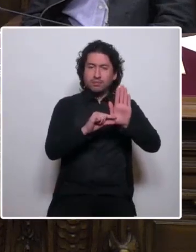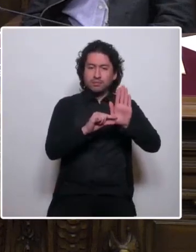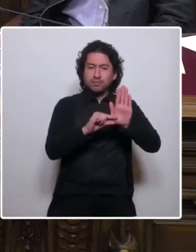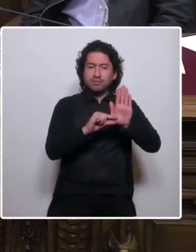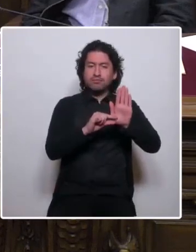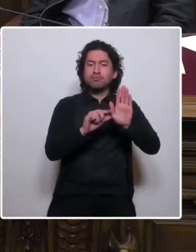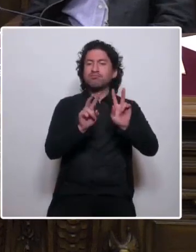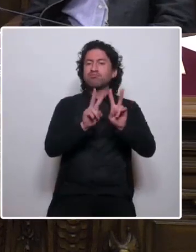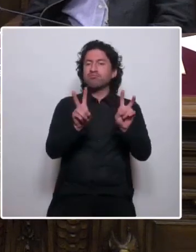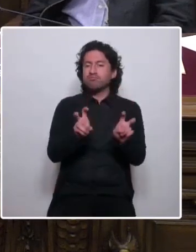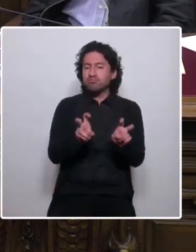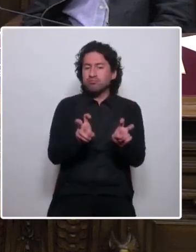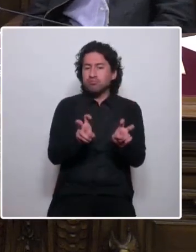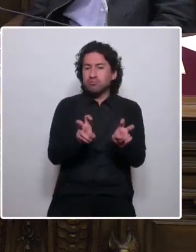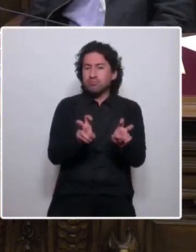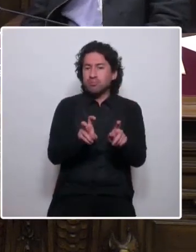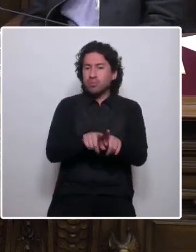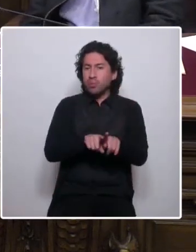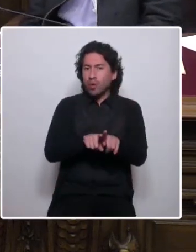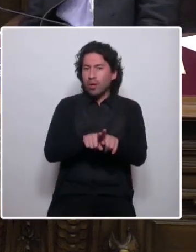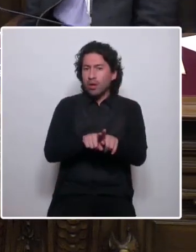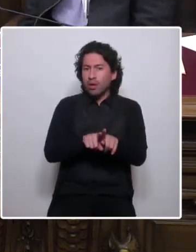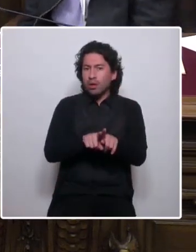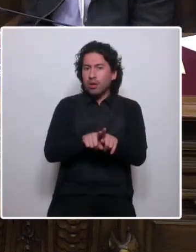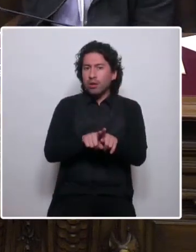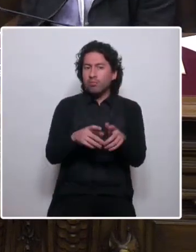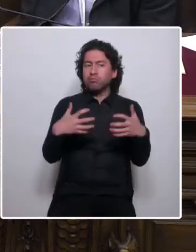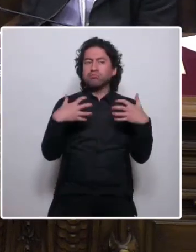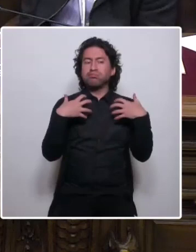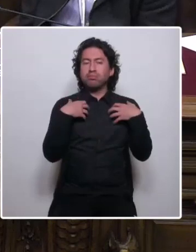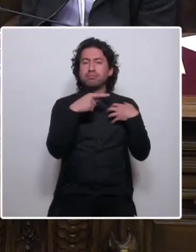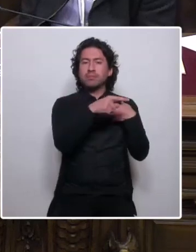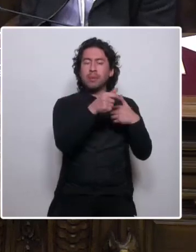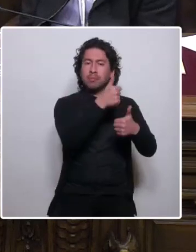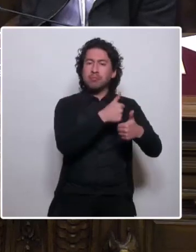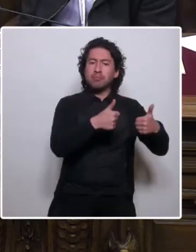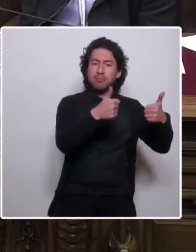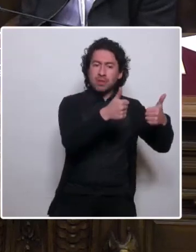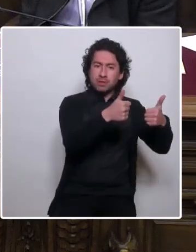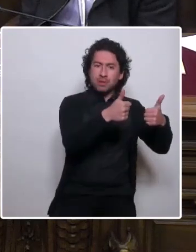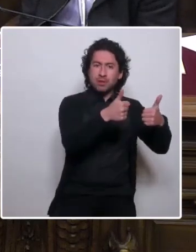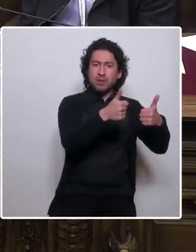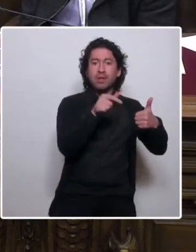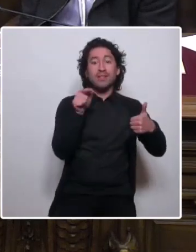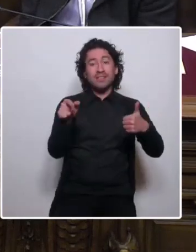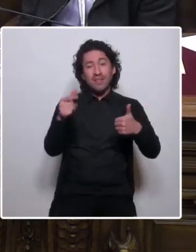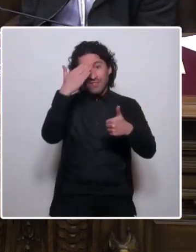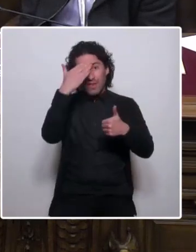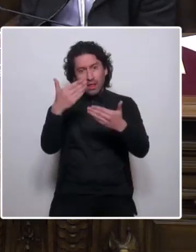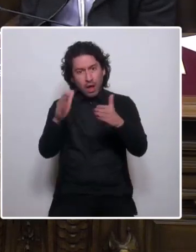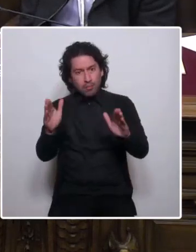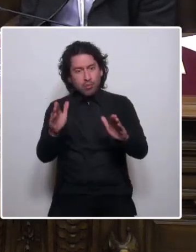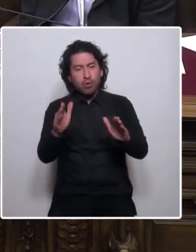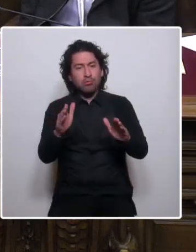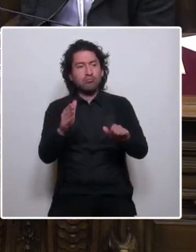sobre una facultad que se atribuye a la mesa directiva y que es una enmienda presentada por el Frente Amplio.